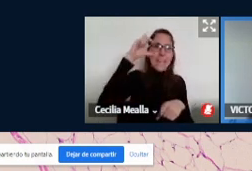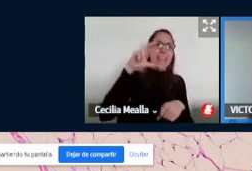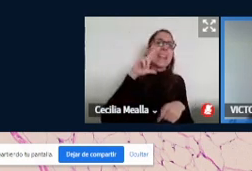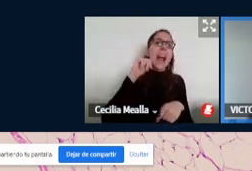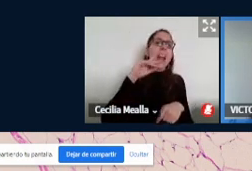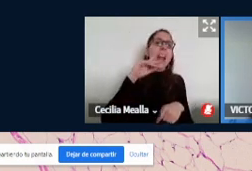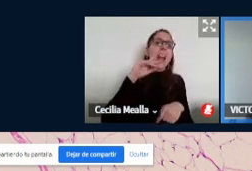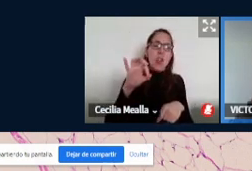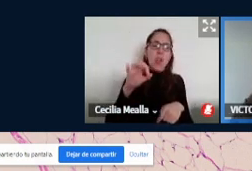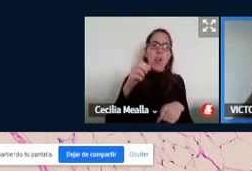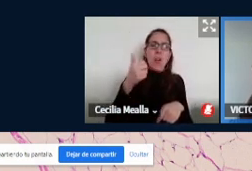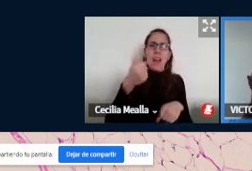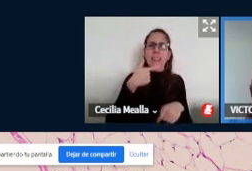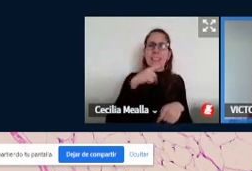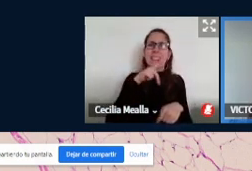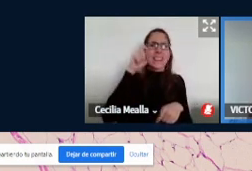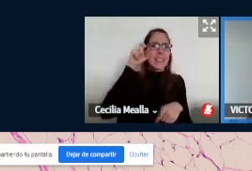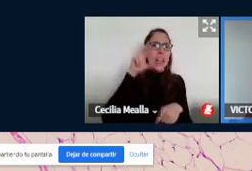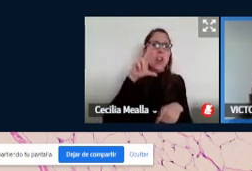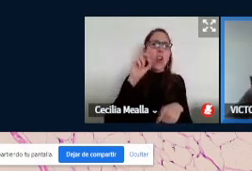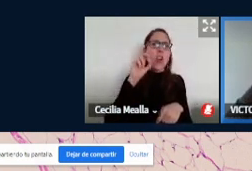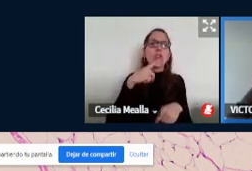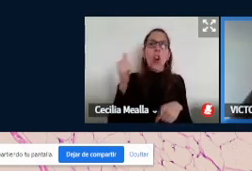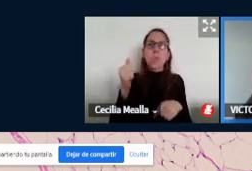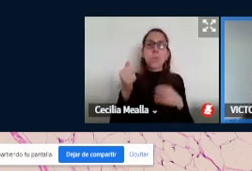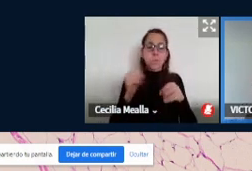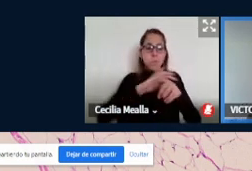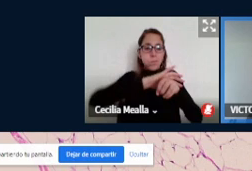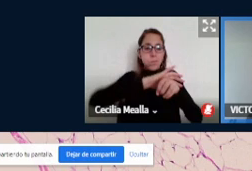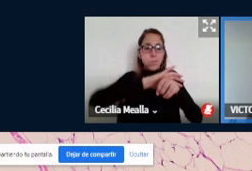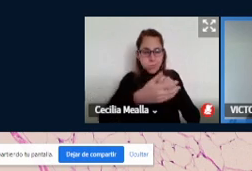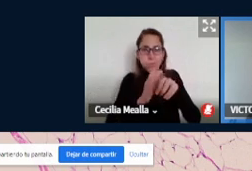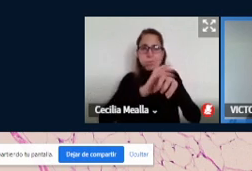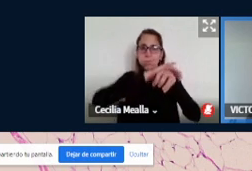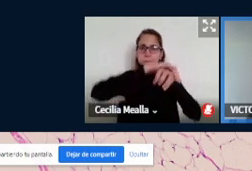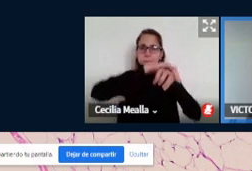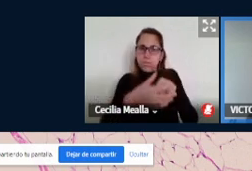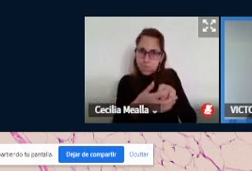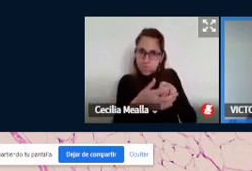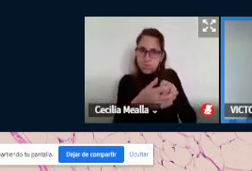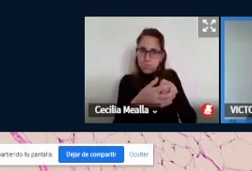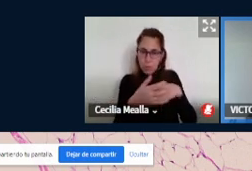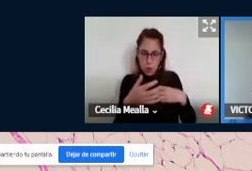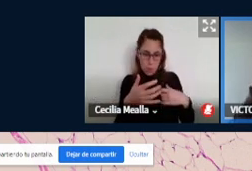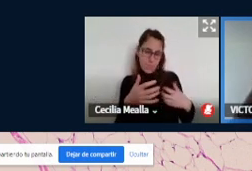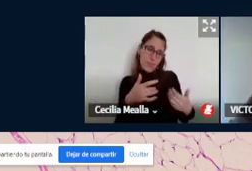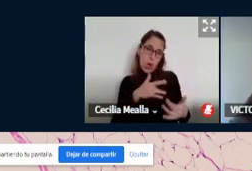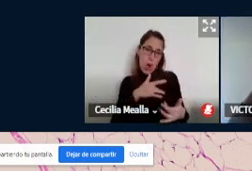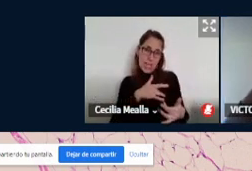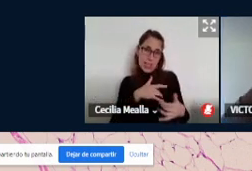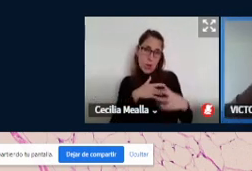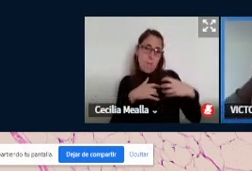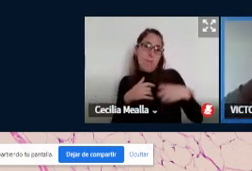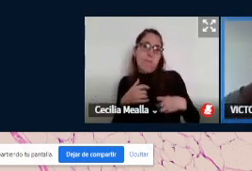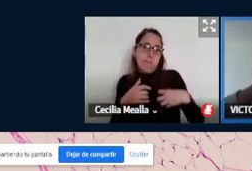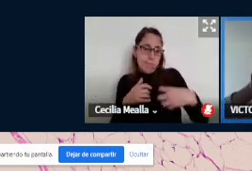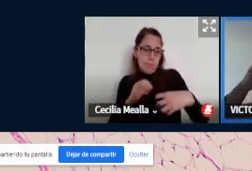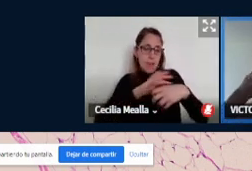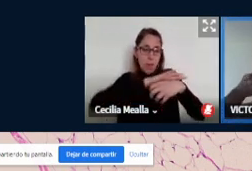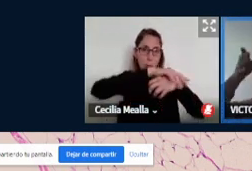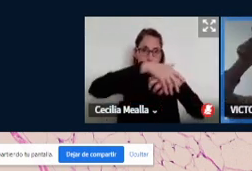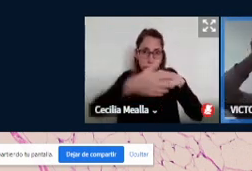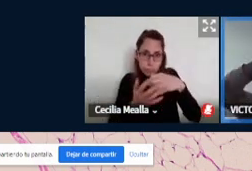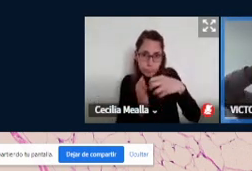visceral, lo que rodea, esas capas que rodean al corazón. Una de